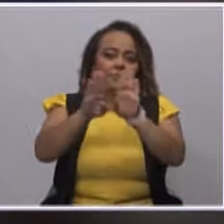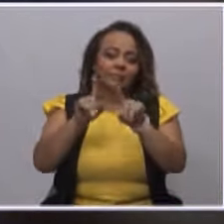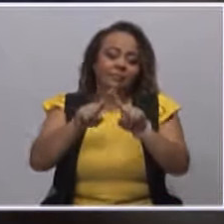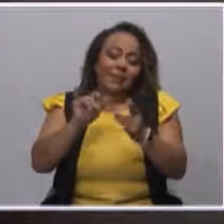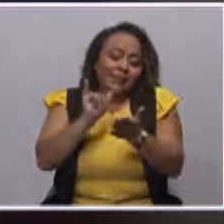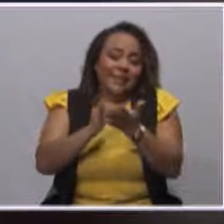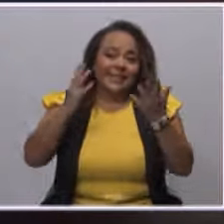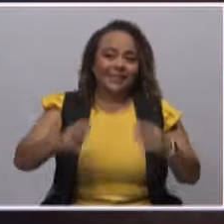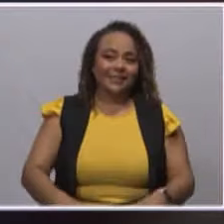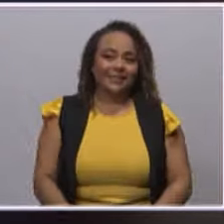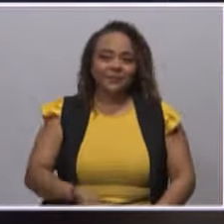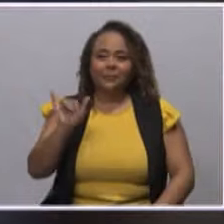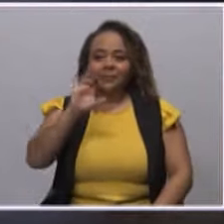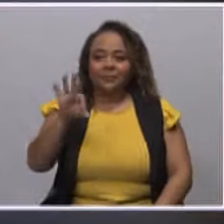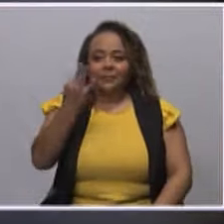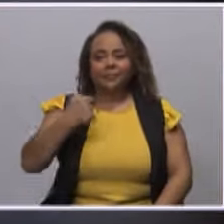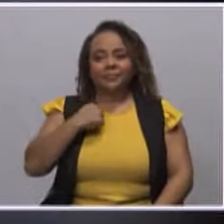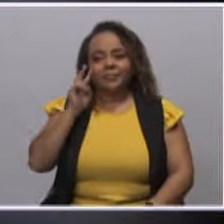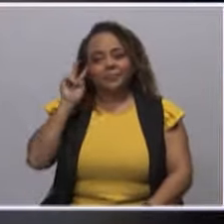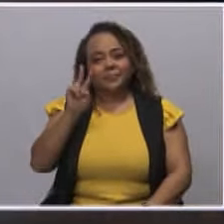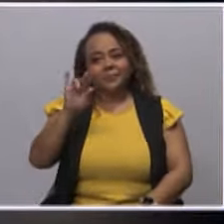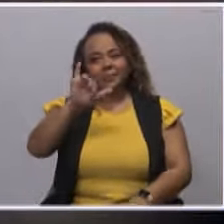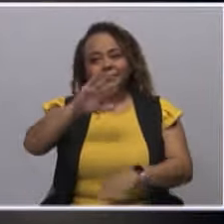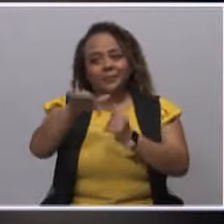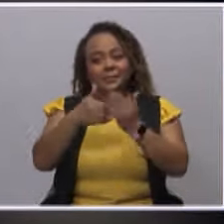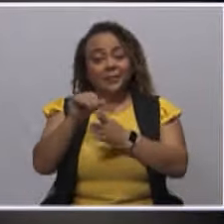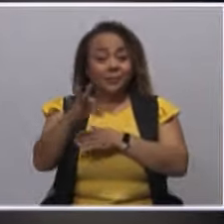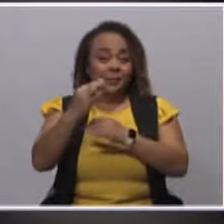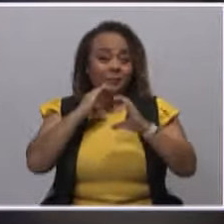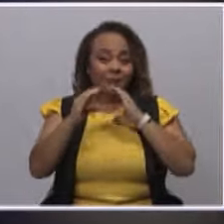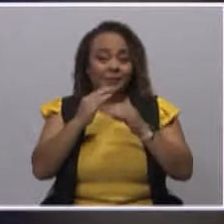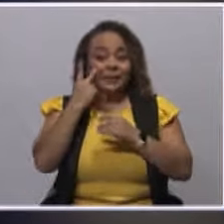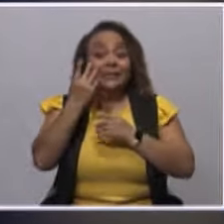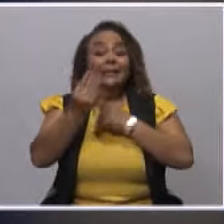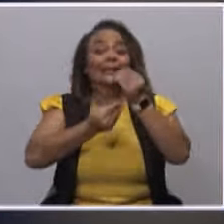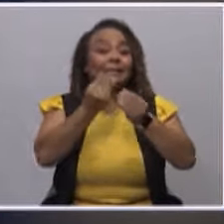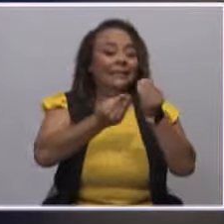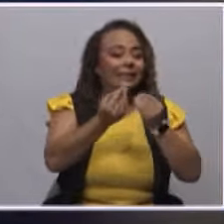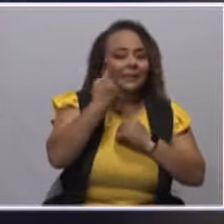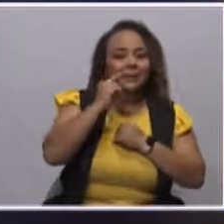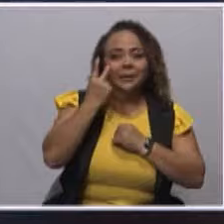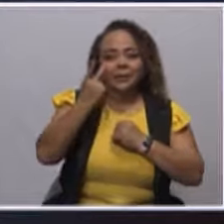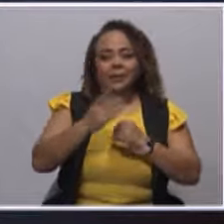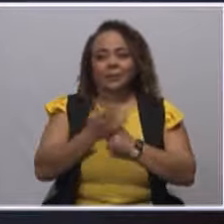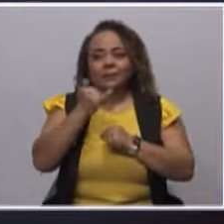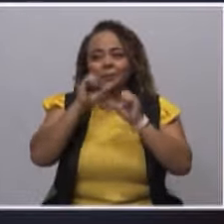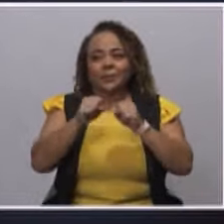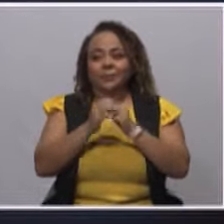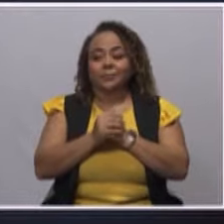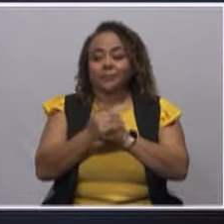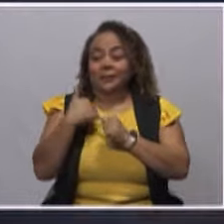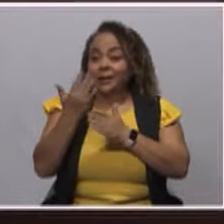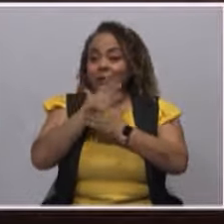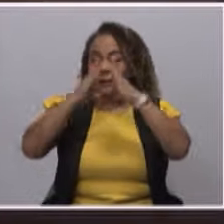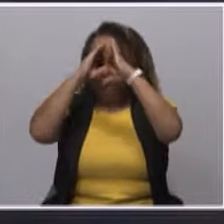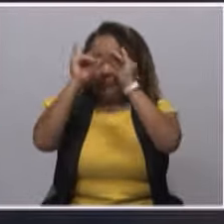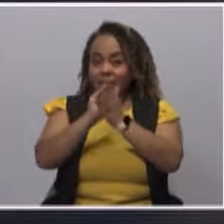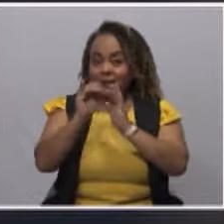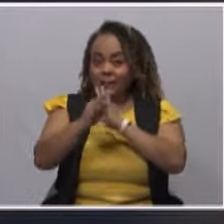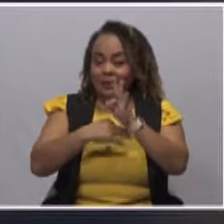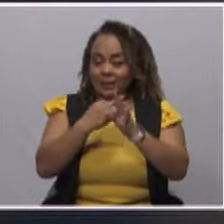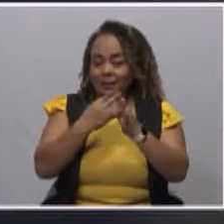así de la misma manera que yo miro todos los medios del otro lado A ver qué hacen para ver si uno puede sacar alguna información en ese